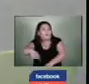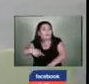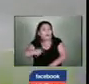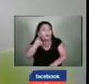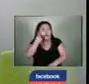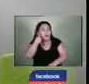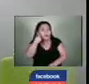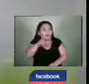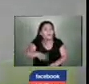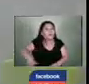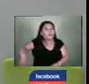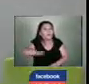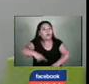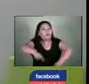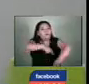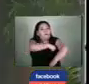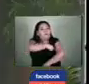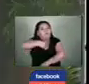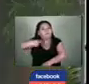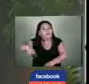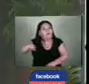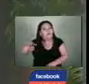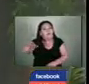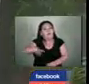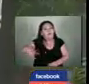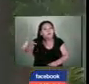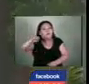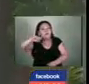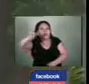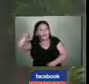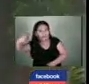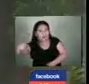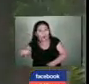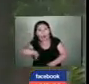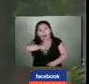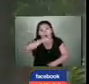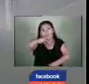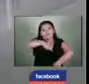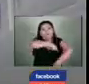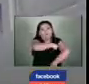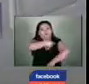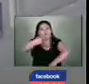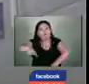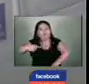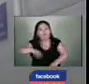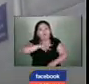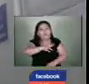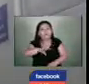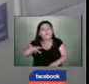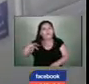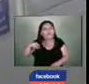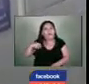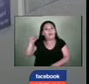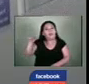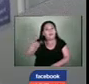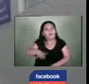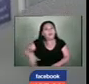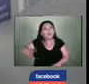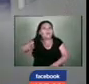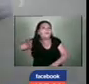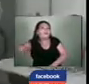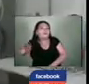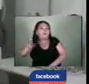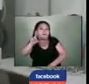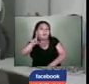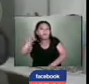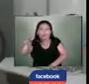desinfección de la unidad de salud especializada en San Jacinto y la unidad comunitaria de salud familiar inmediata en San Marcos, ya que